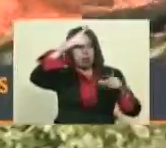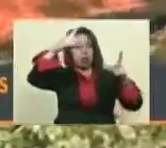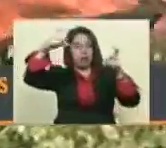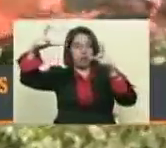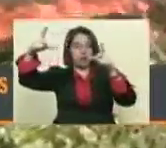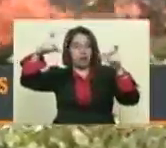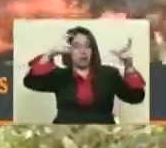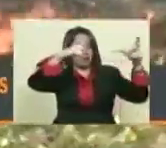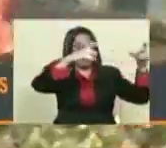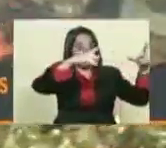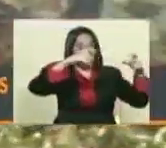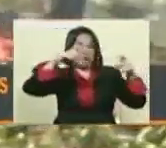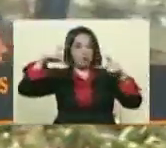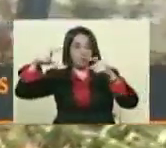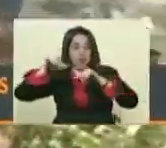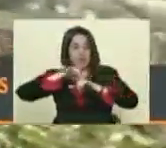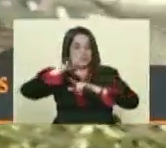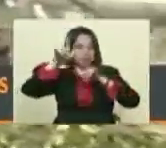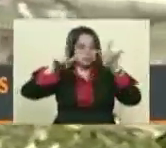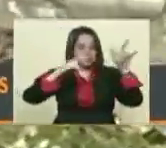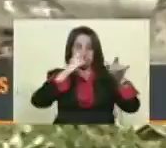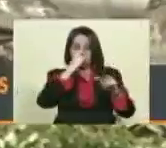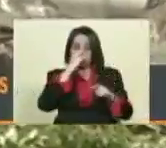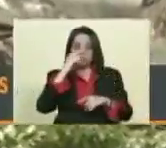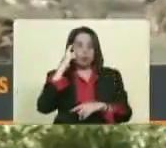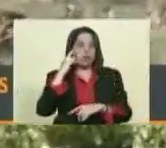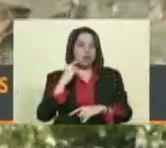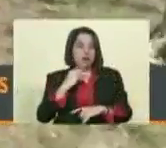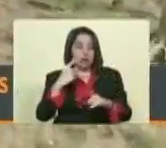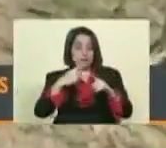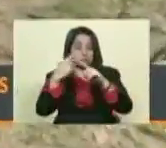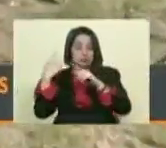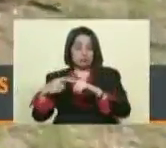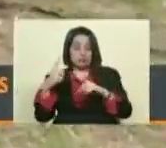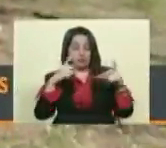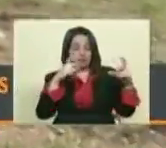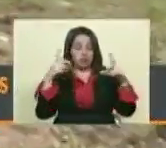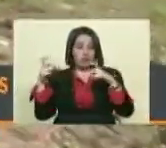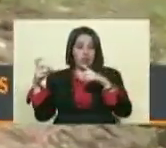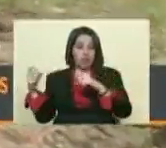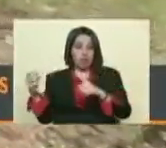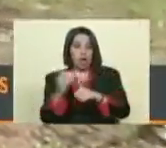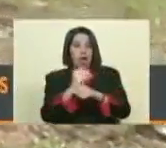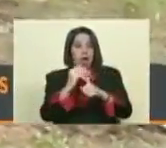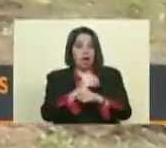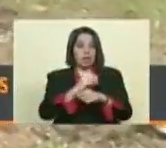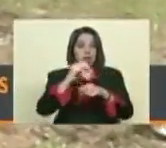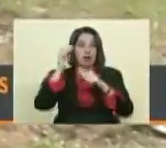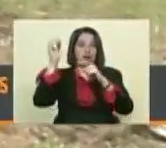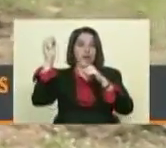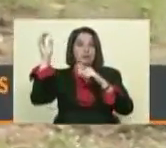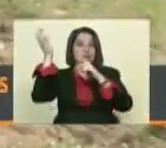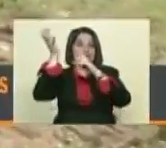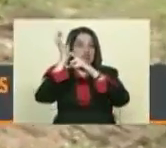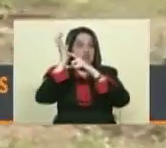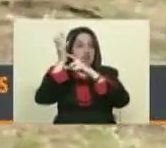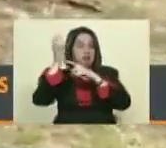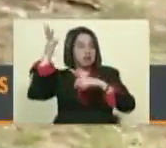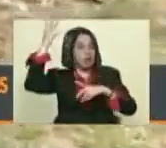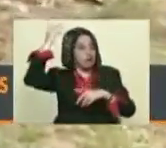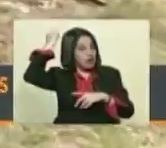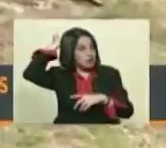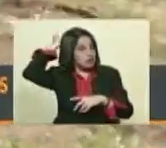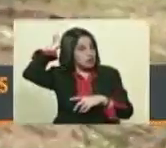Agencia Bolivariana Aeroespacial, obtenida de nuestro satélite Francisco de Miranda. Quiero recalcar,